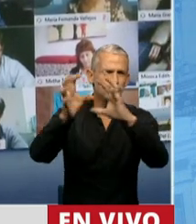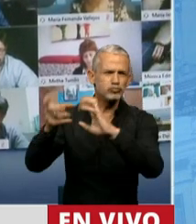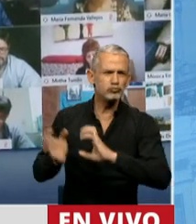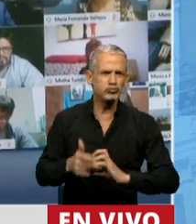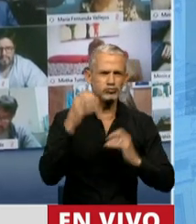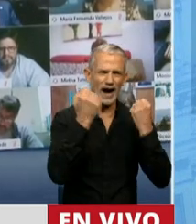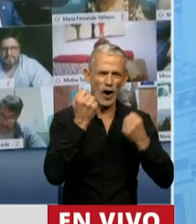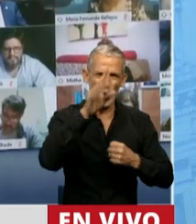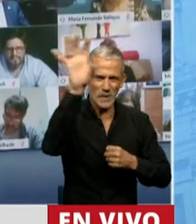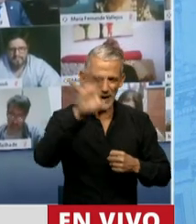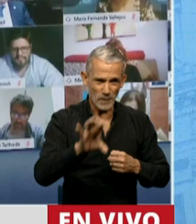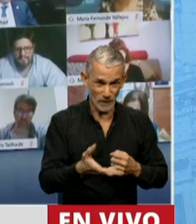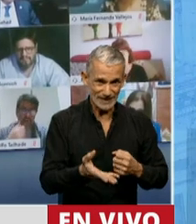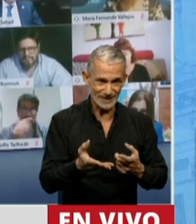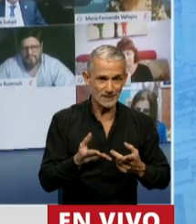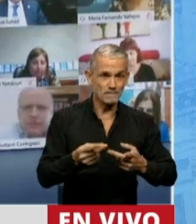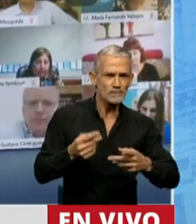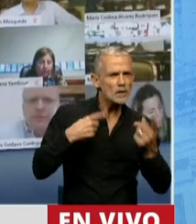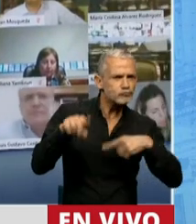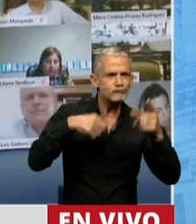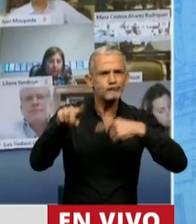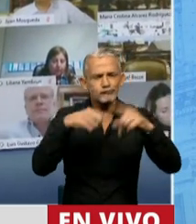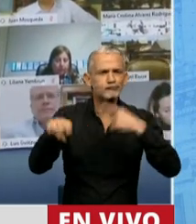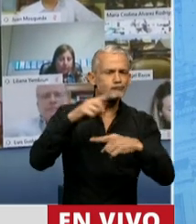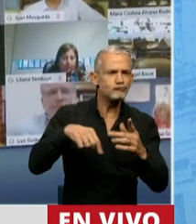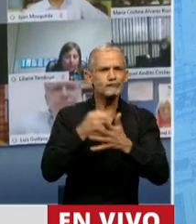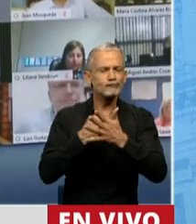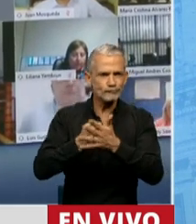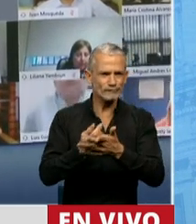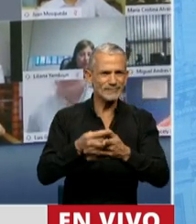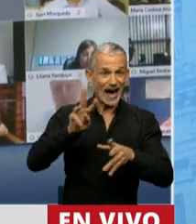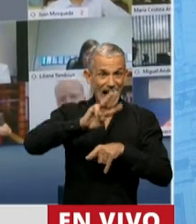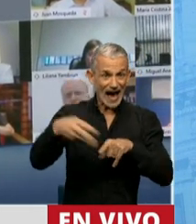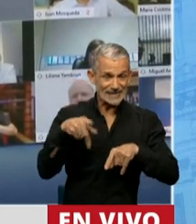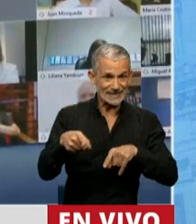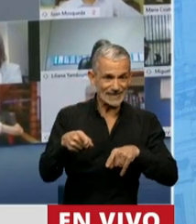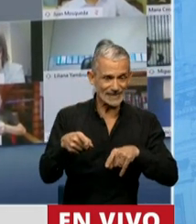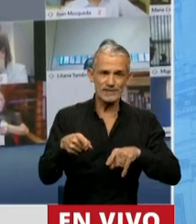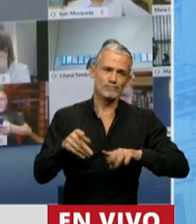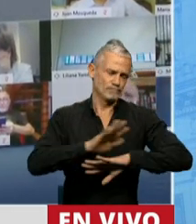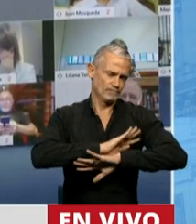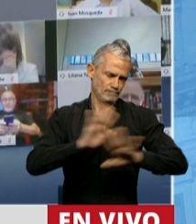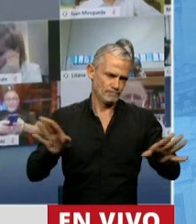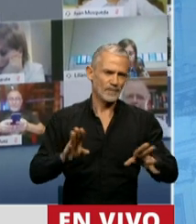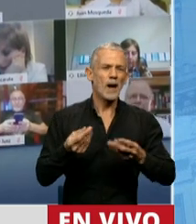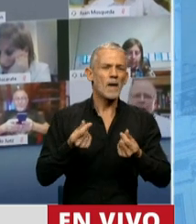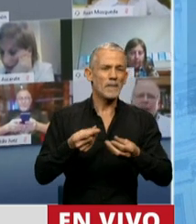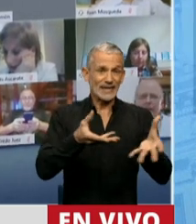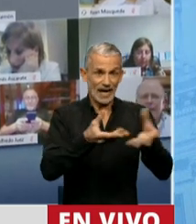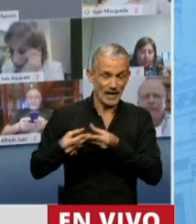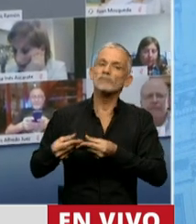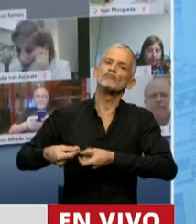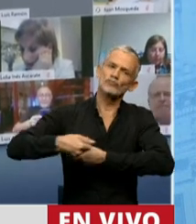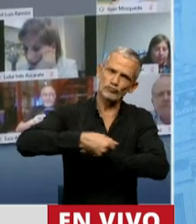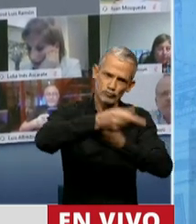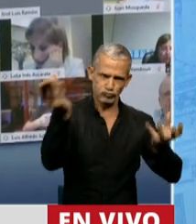financiero a partir de las gestiones que se hicieron Ans suspendió reintegros ese